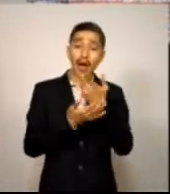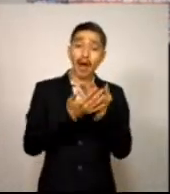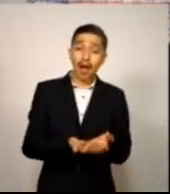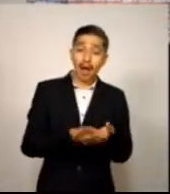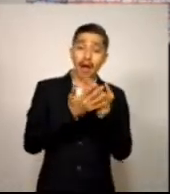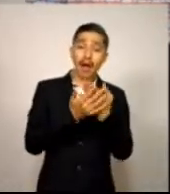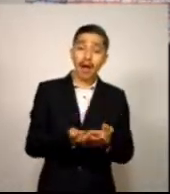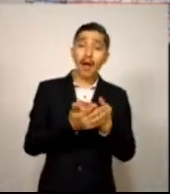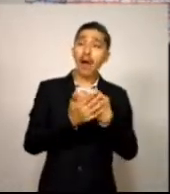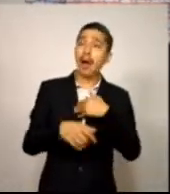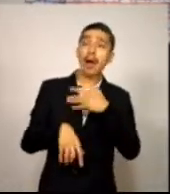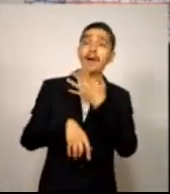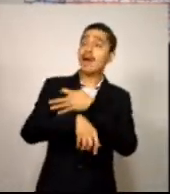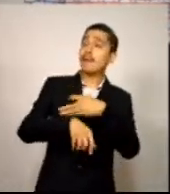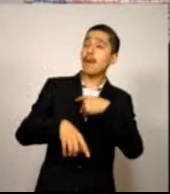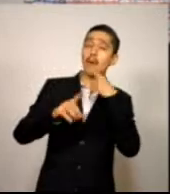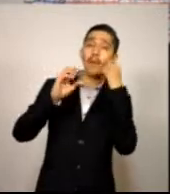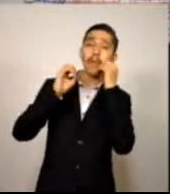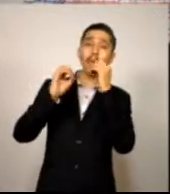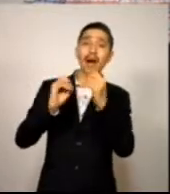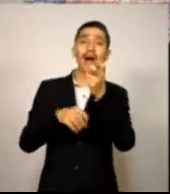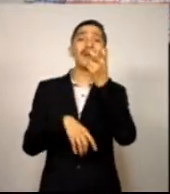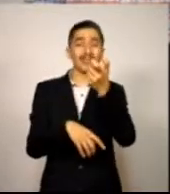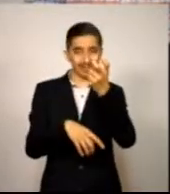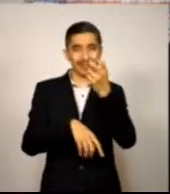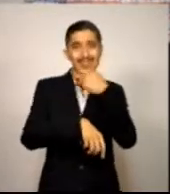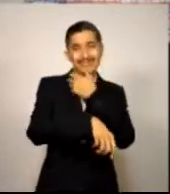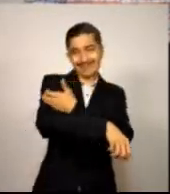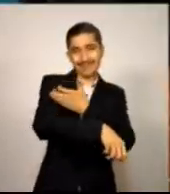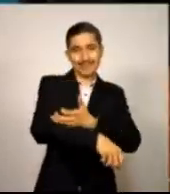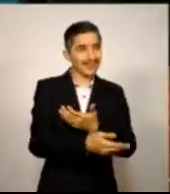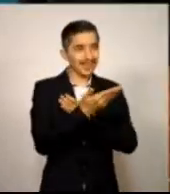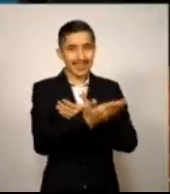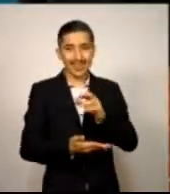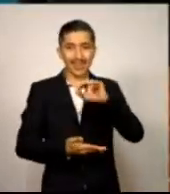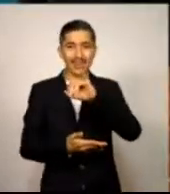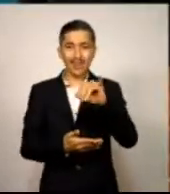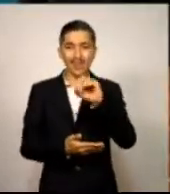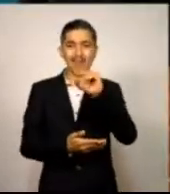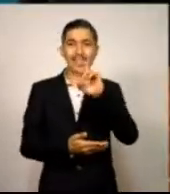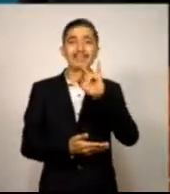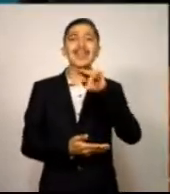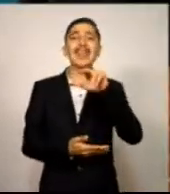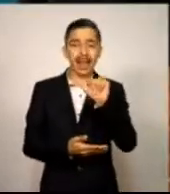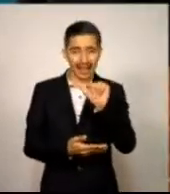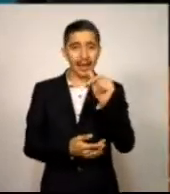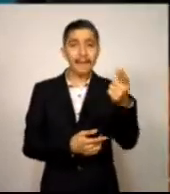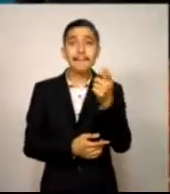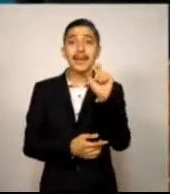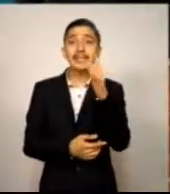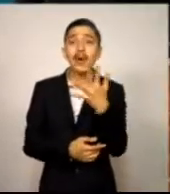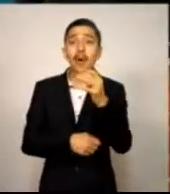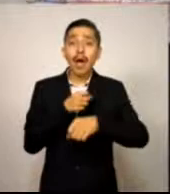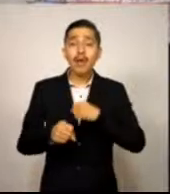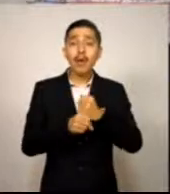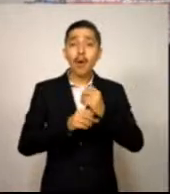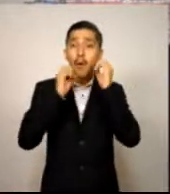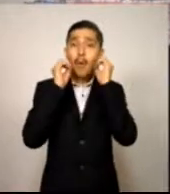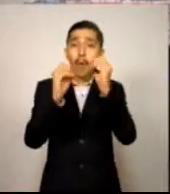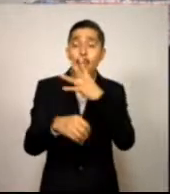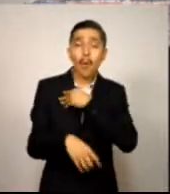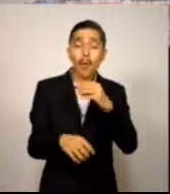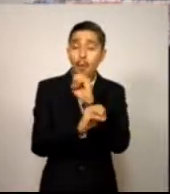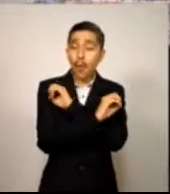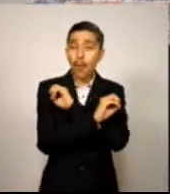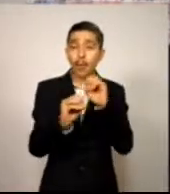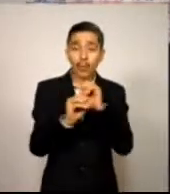como muchas de mis amigas que hoy aquí me acompañan josefina que tenía 27 años sin